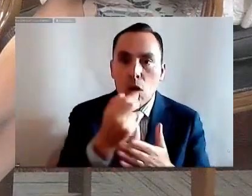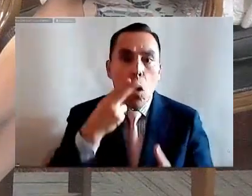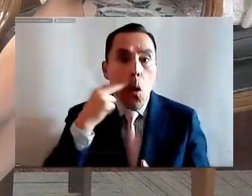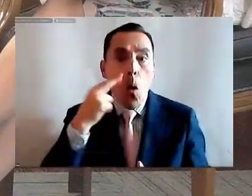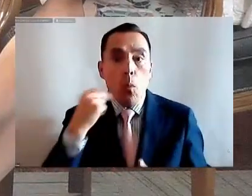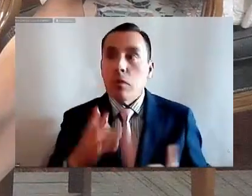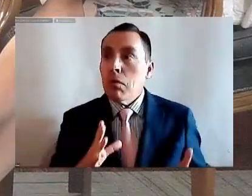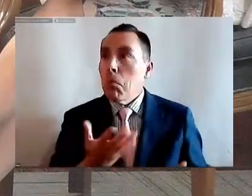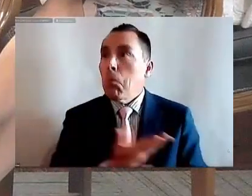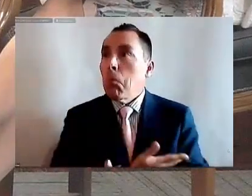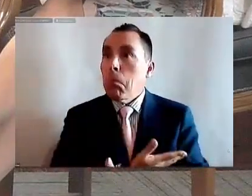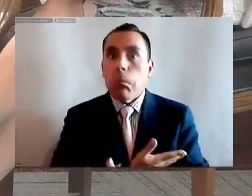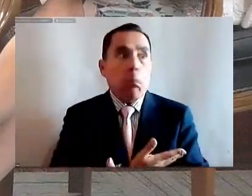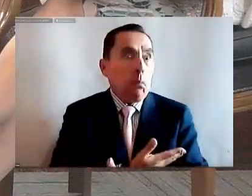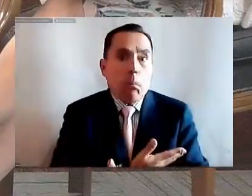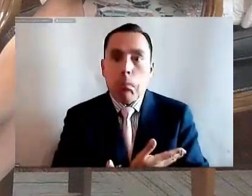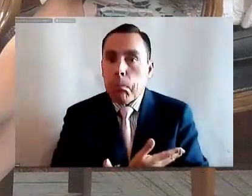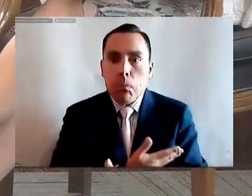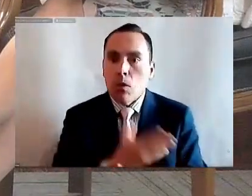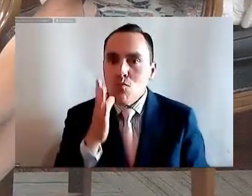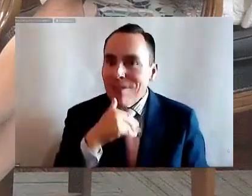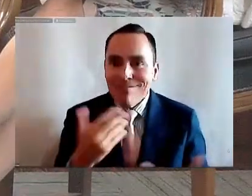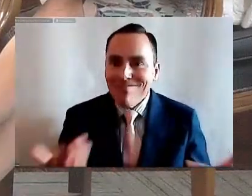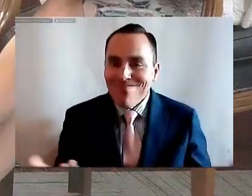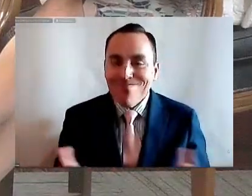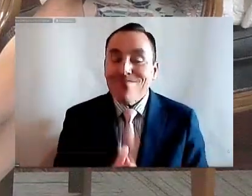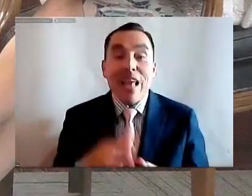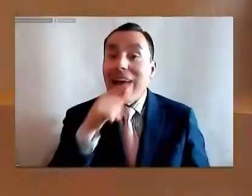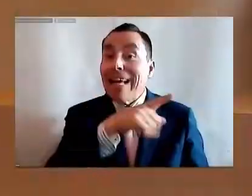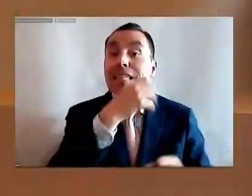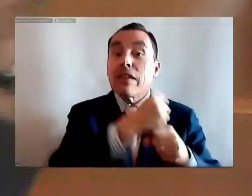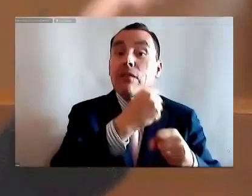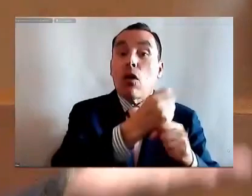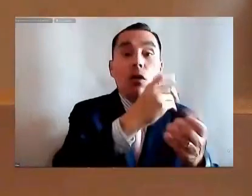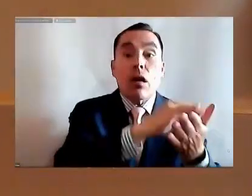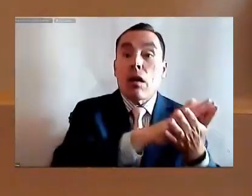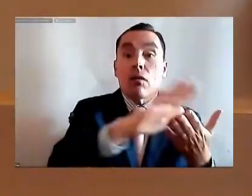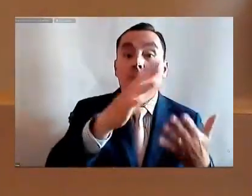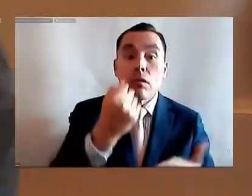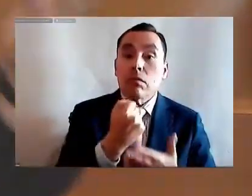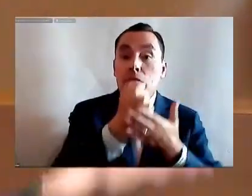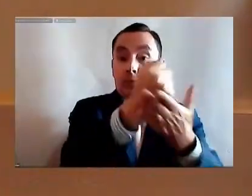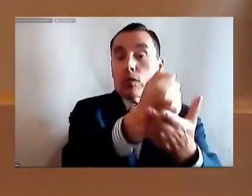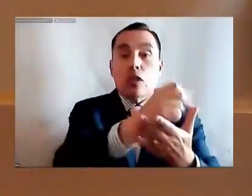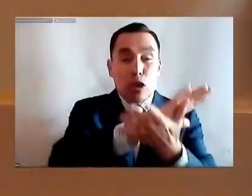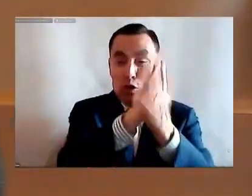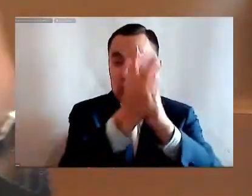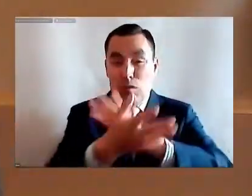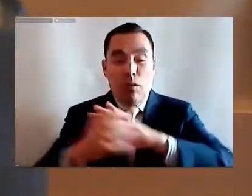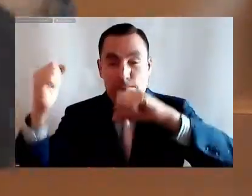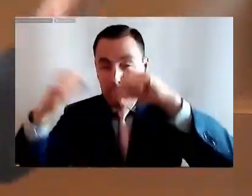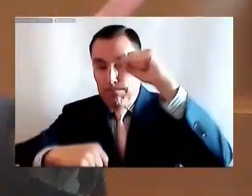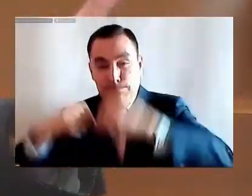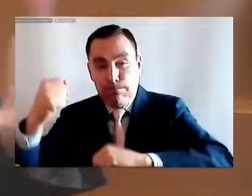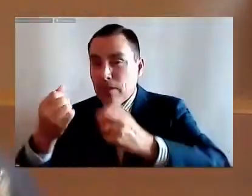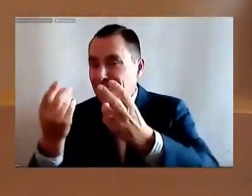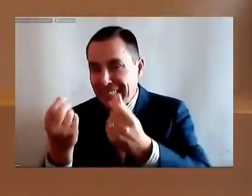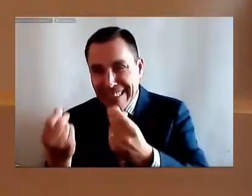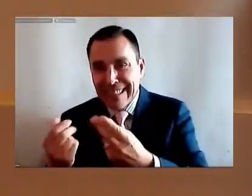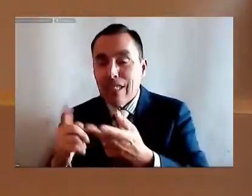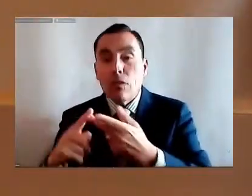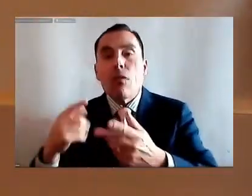¿Ya? Y entonces, ahí hay trabajo gratuito que favorece todo el sistema industrial, financiero, claro, en el largo